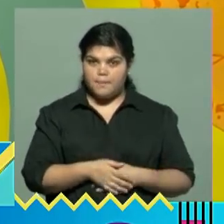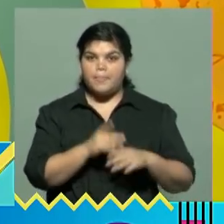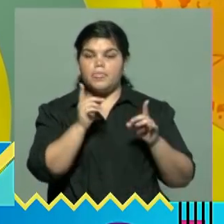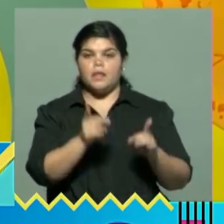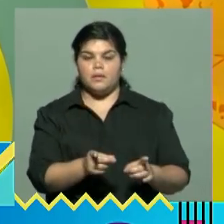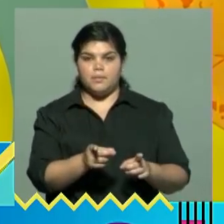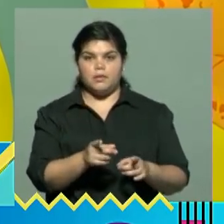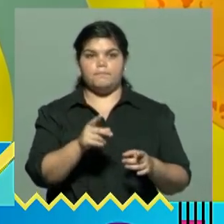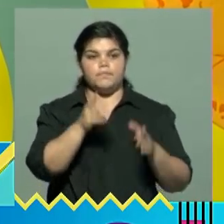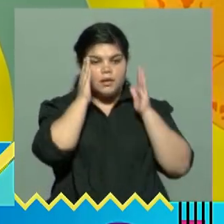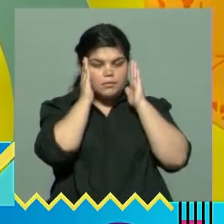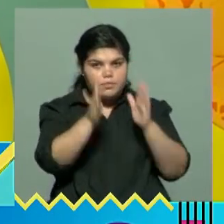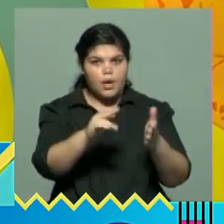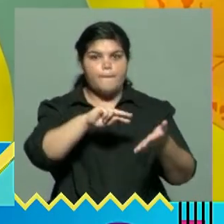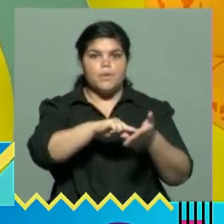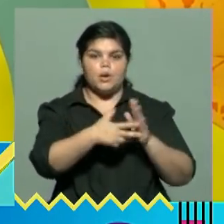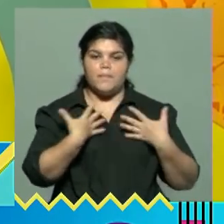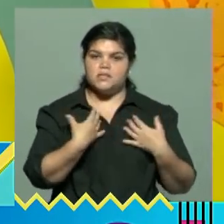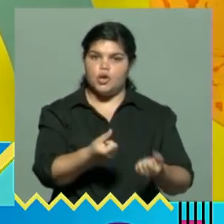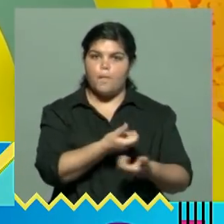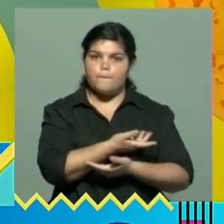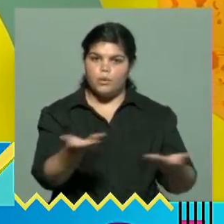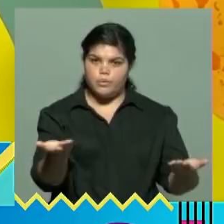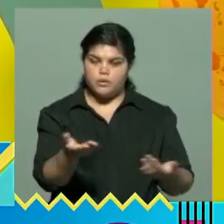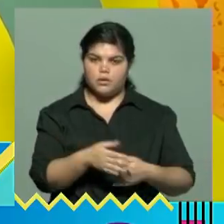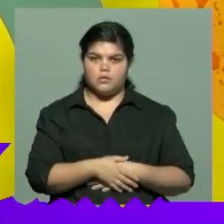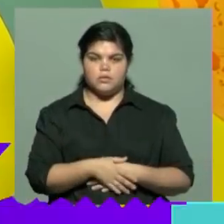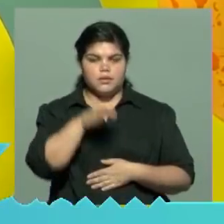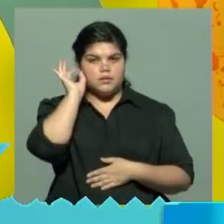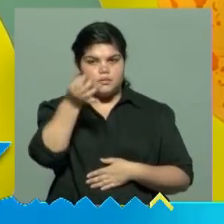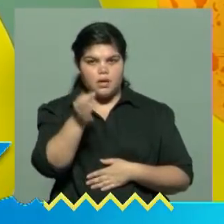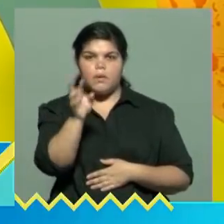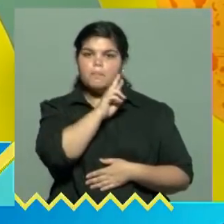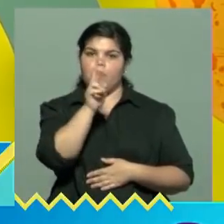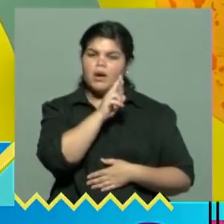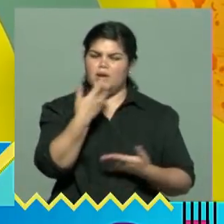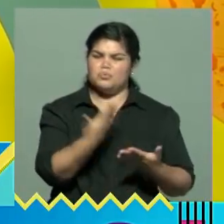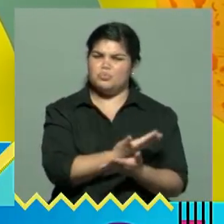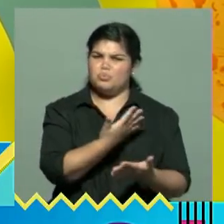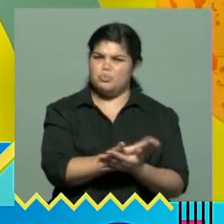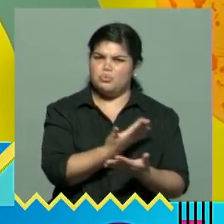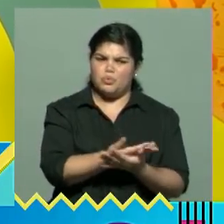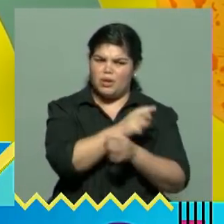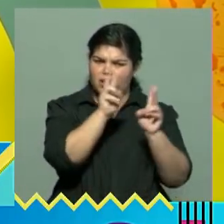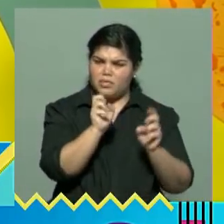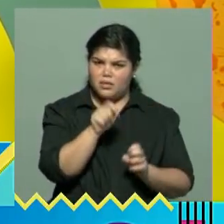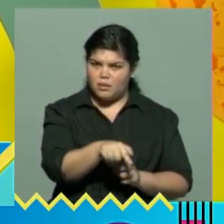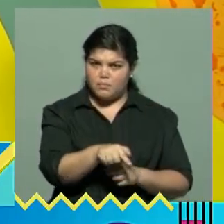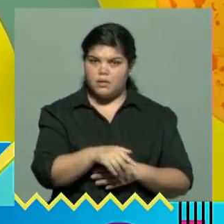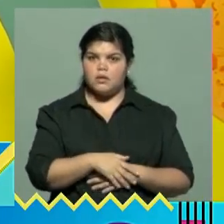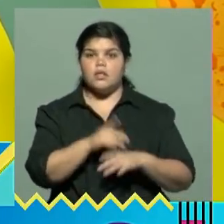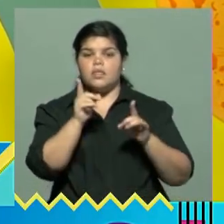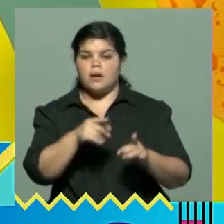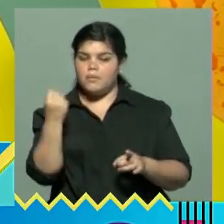los problemas de salud pública. Sabemos que muchas mujeres sufren por esto. Entonces creo que a lo que hay